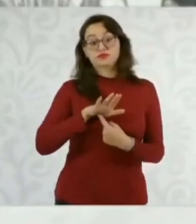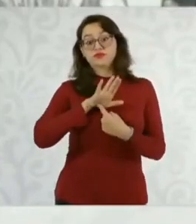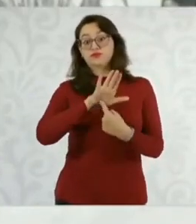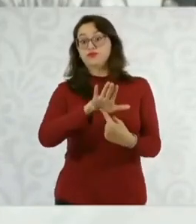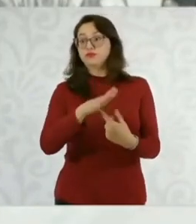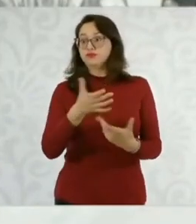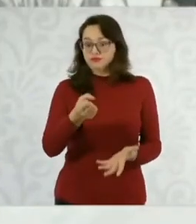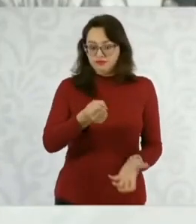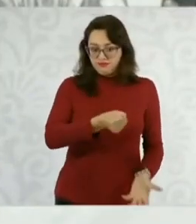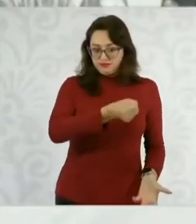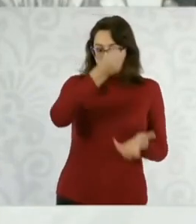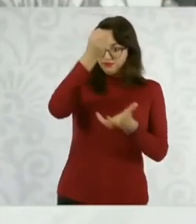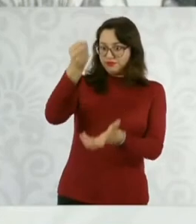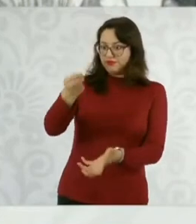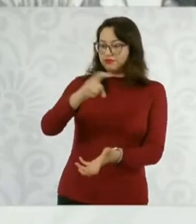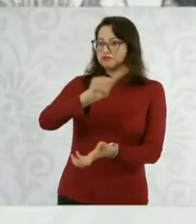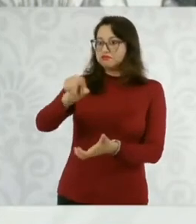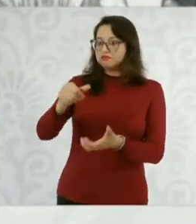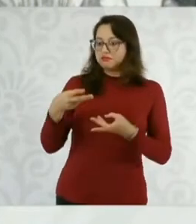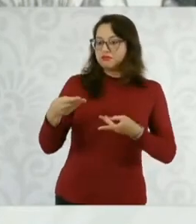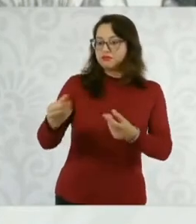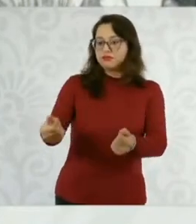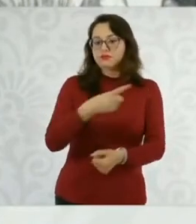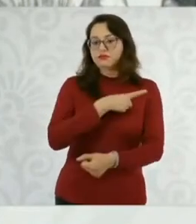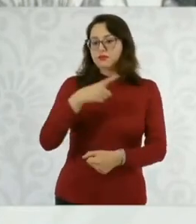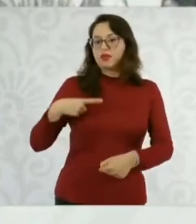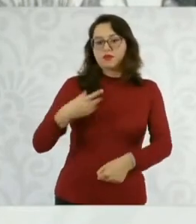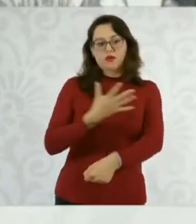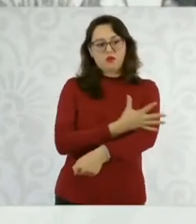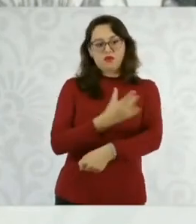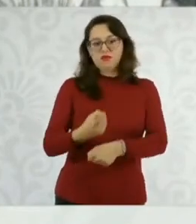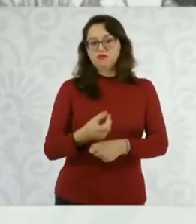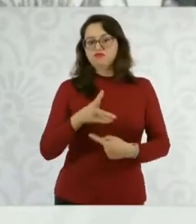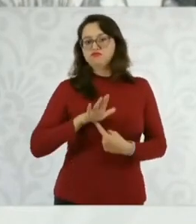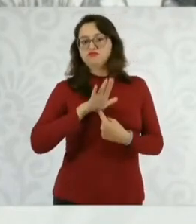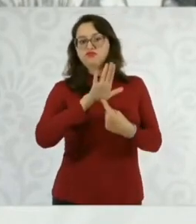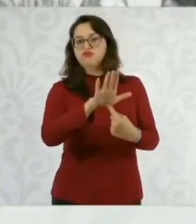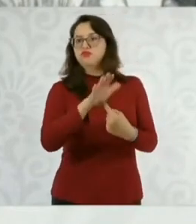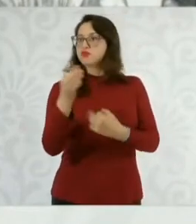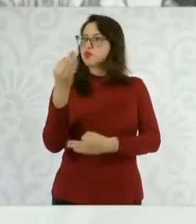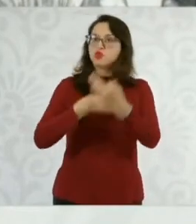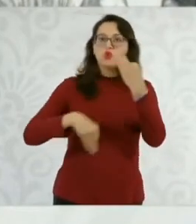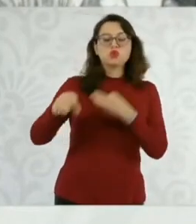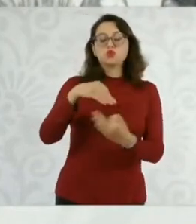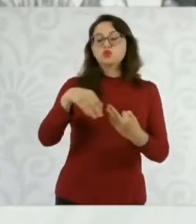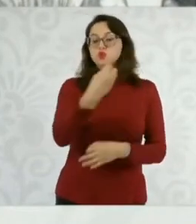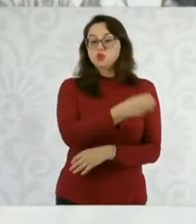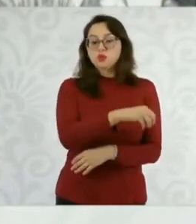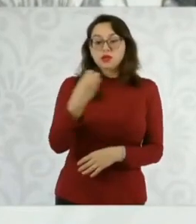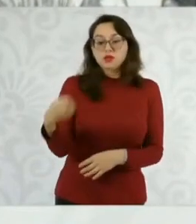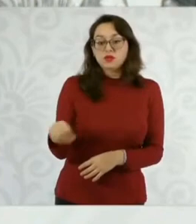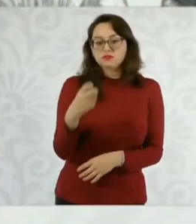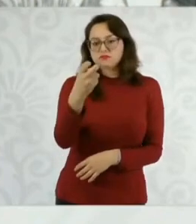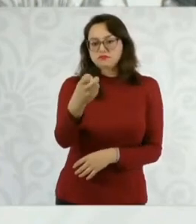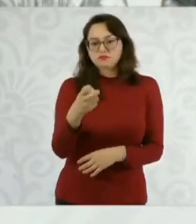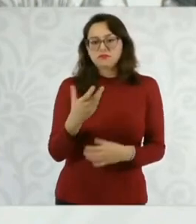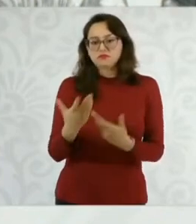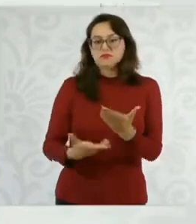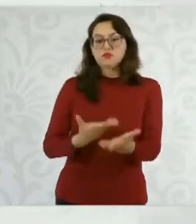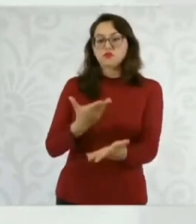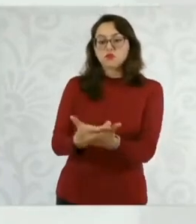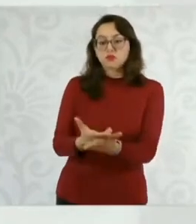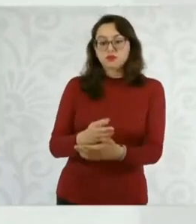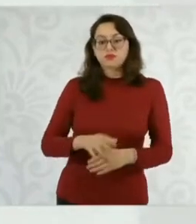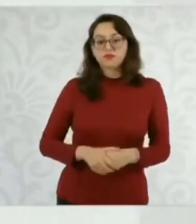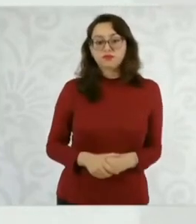cuando ejercemos recursos públicos ser transparentes en el uso de esos recursos. Entonces, eso fue lo que yo les planteé. Entonces,